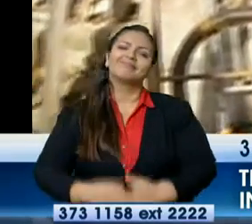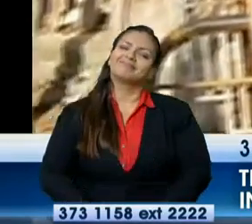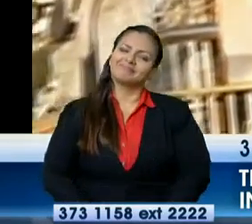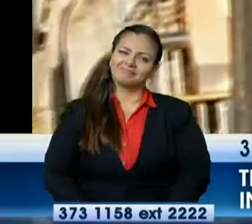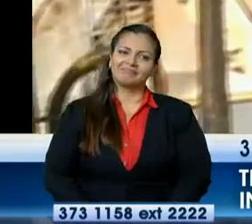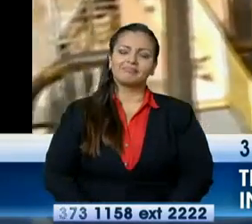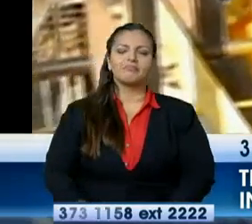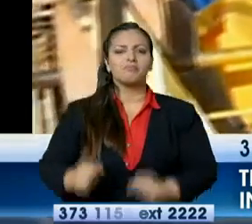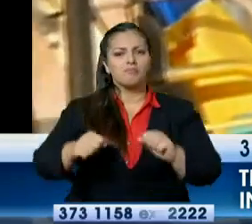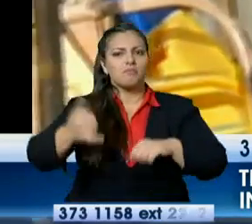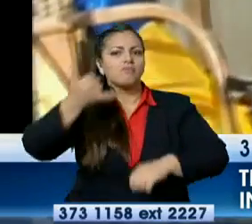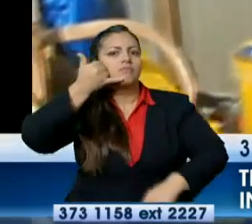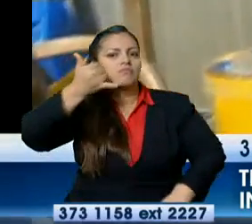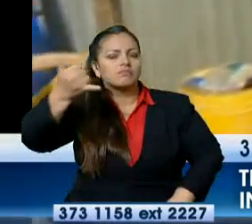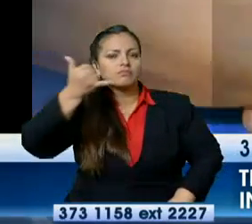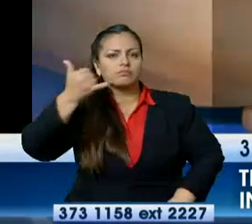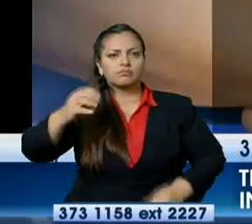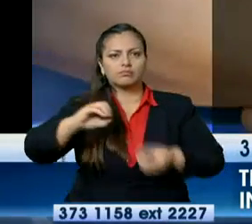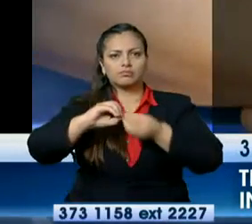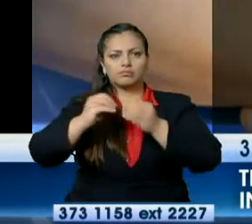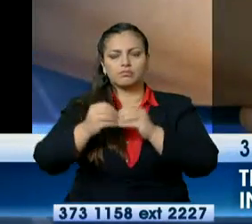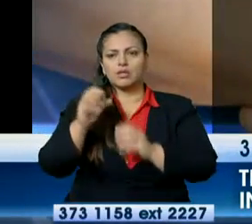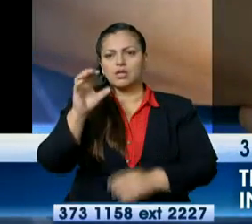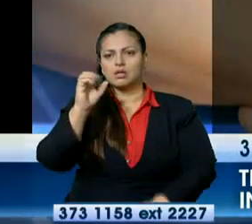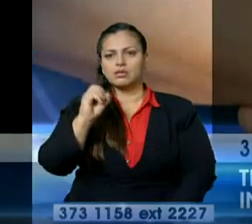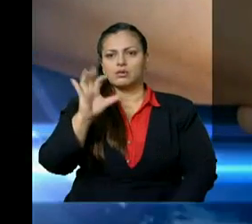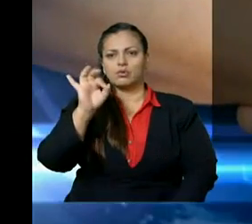puede comunicarse con el número celular